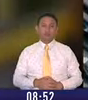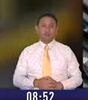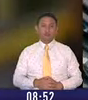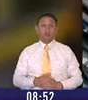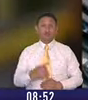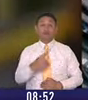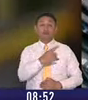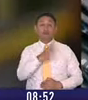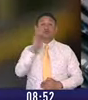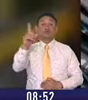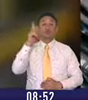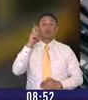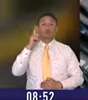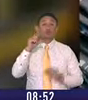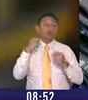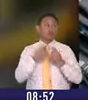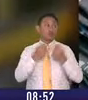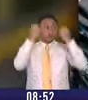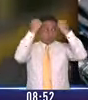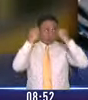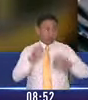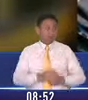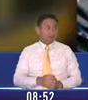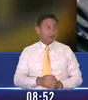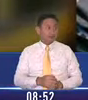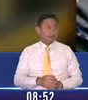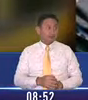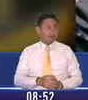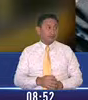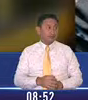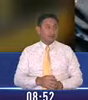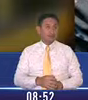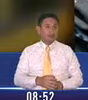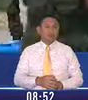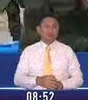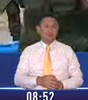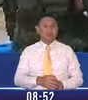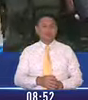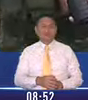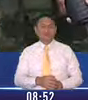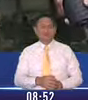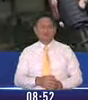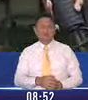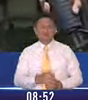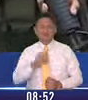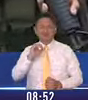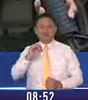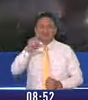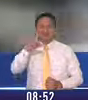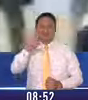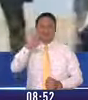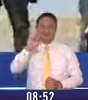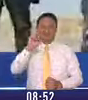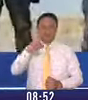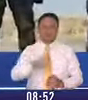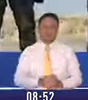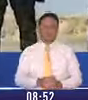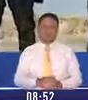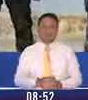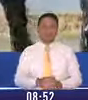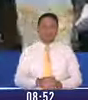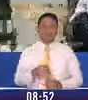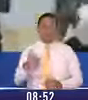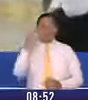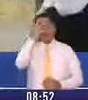El supuesto cabecilla del Frente Oliver Sinisterra, alias Papá Oso, fue capturado por las Fuerzas Armadas en el sector de